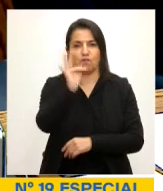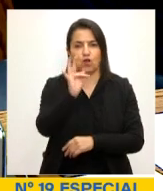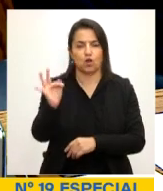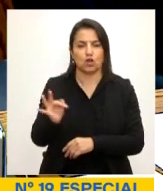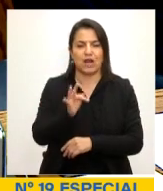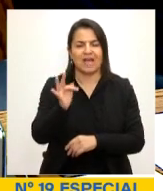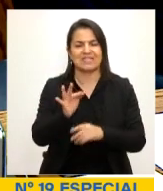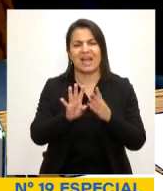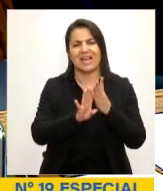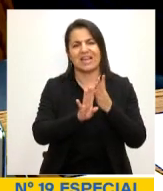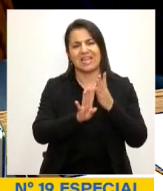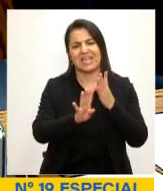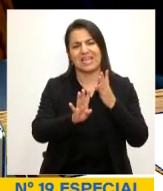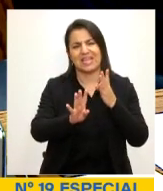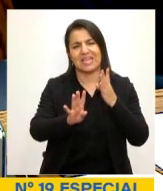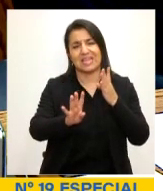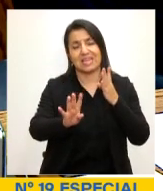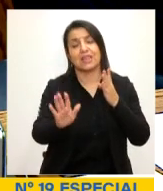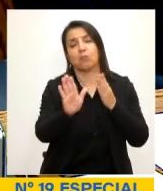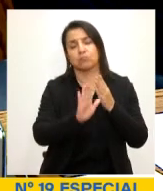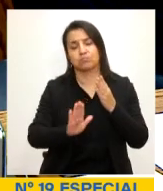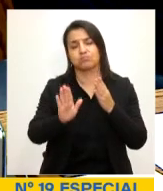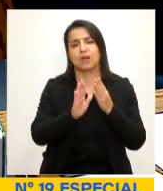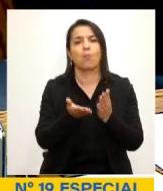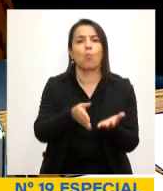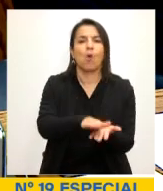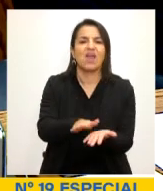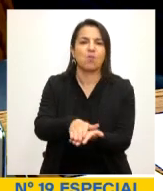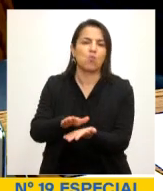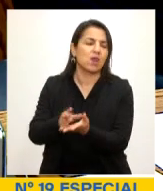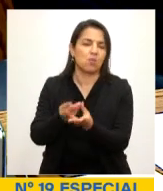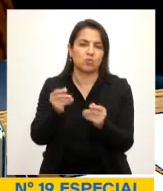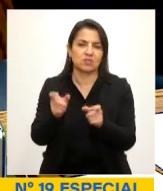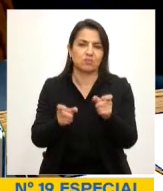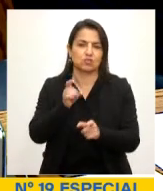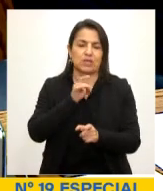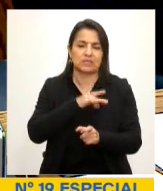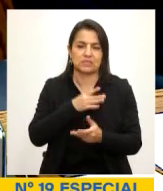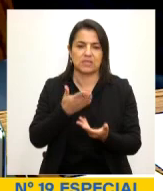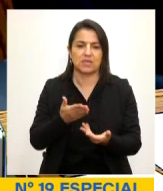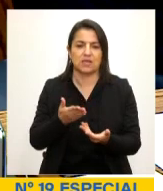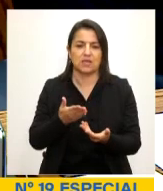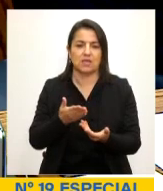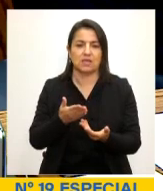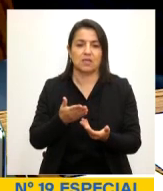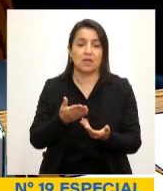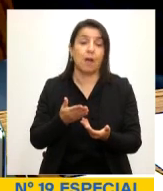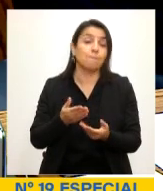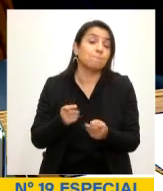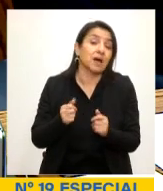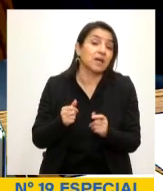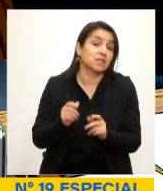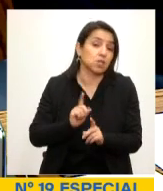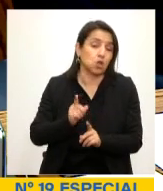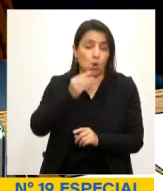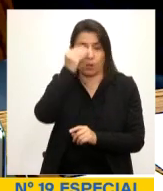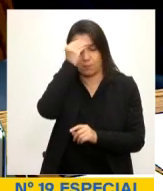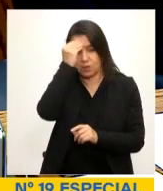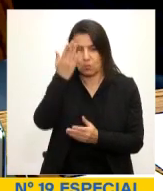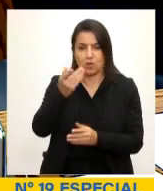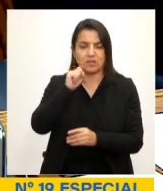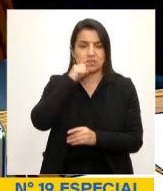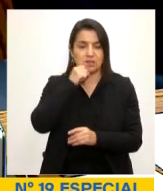listas de espera donde mueren miles de chilenos año a años hechos que parecieran no ser tema incluso y que genera un silencio que llega a